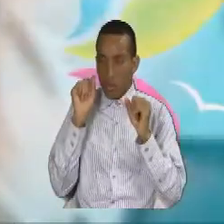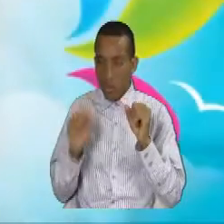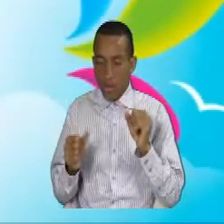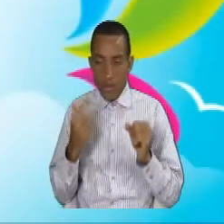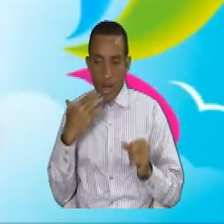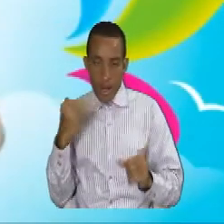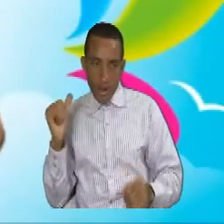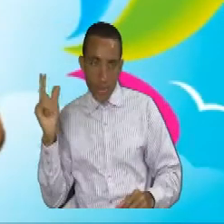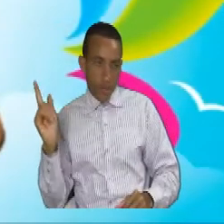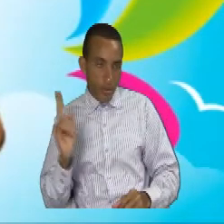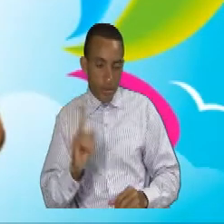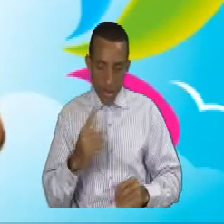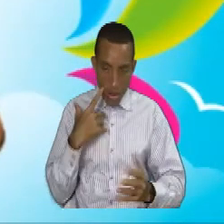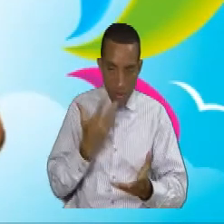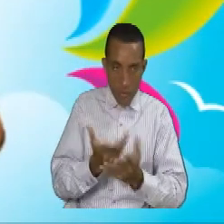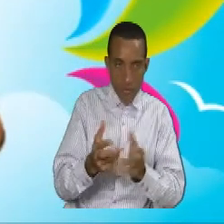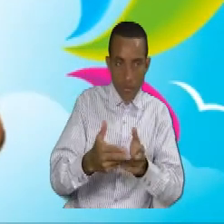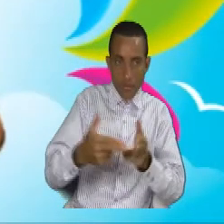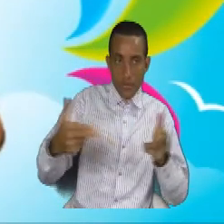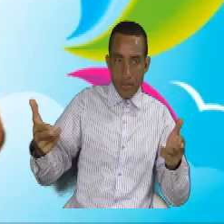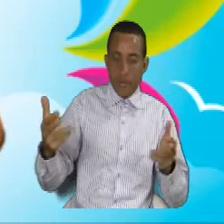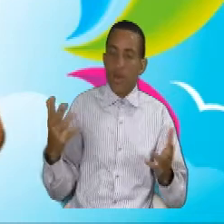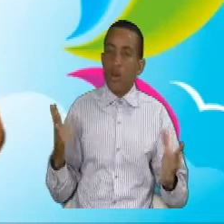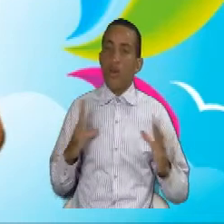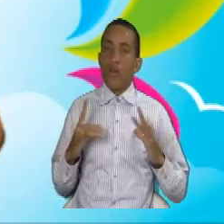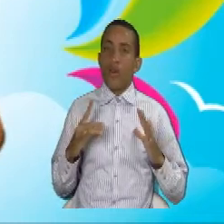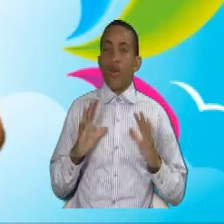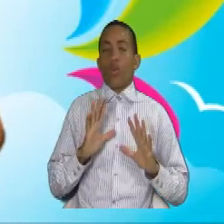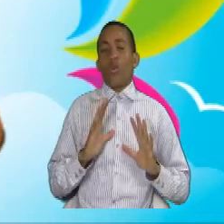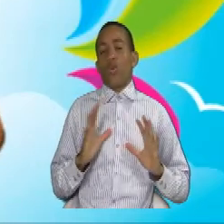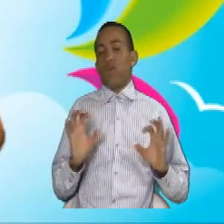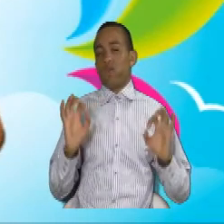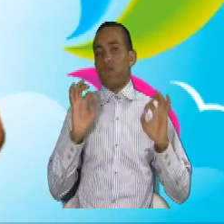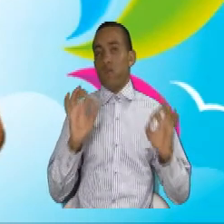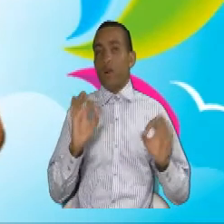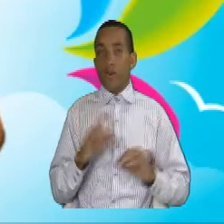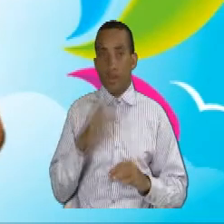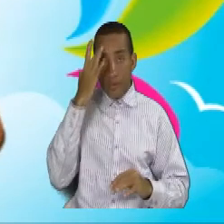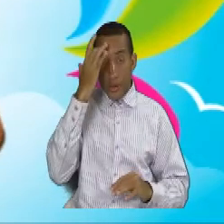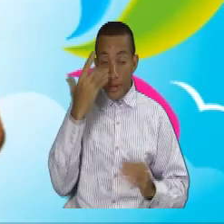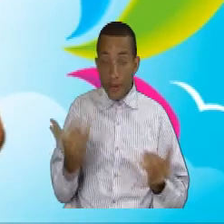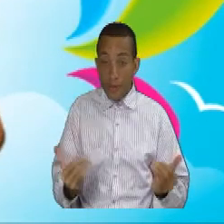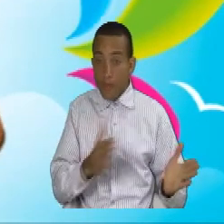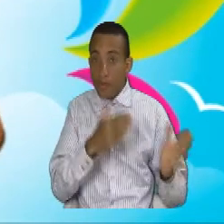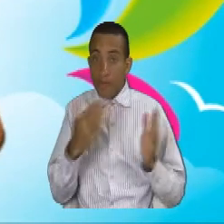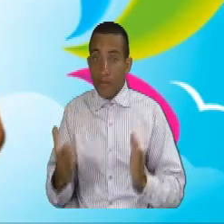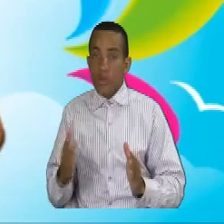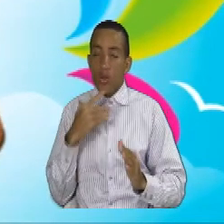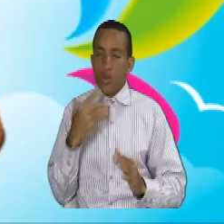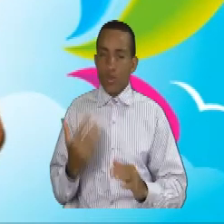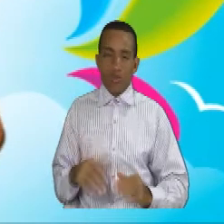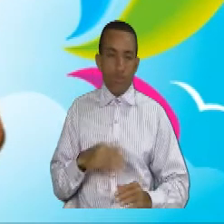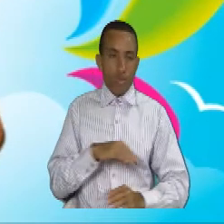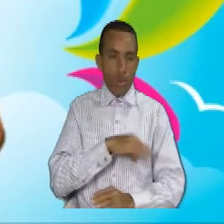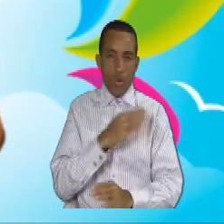más información. Vive las vacaciones de otra manera, porque esta temporada venimos con toda.